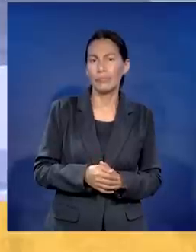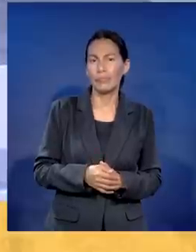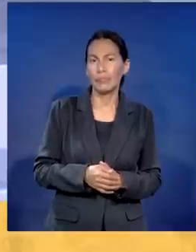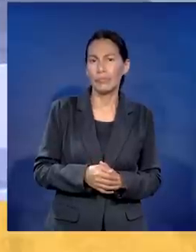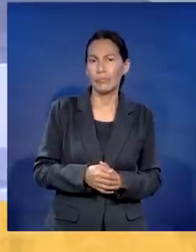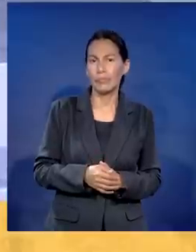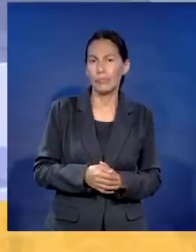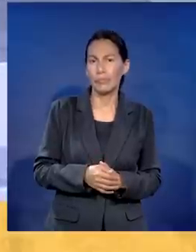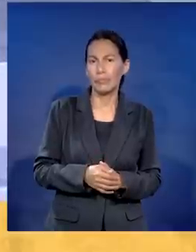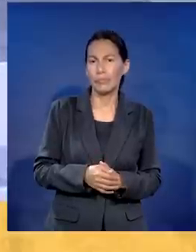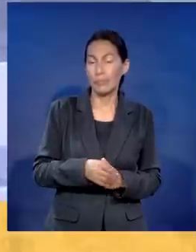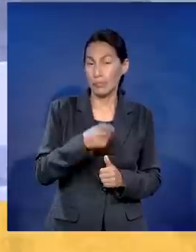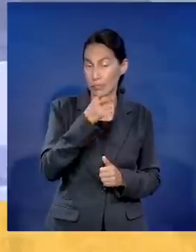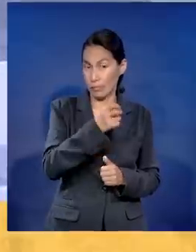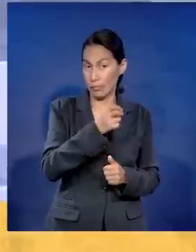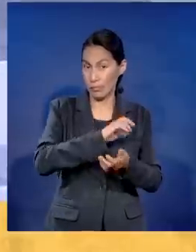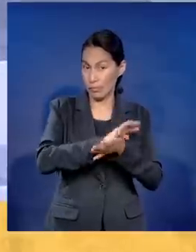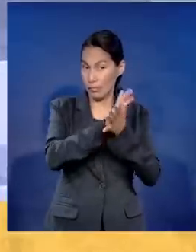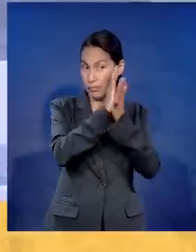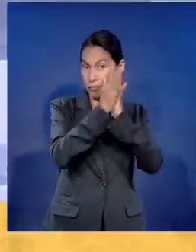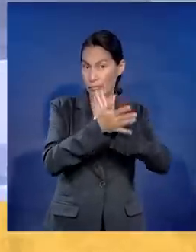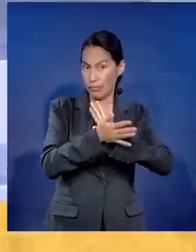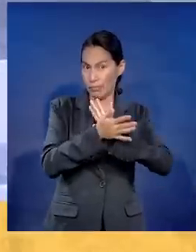pero no están convertidos